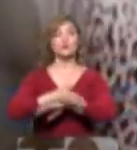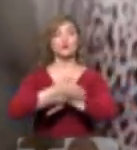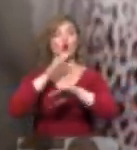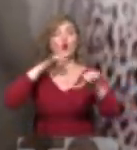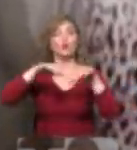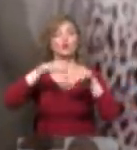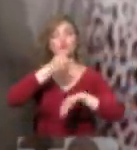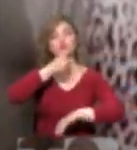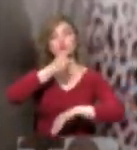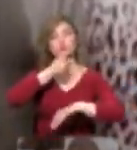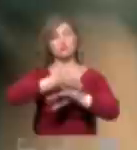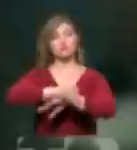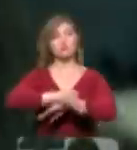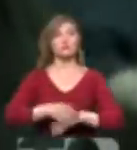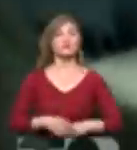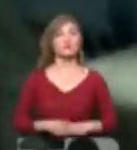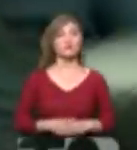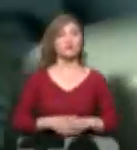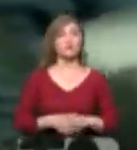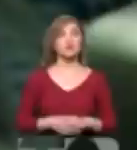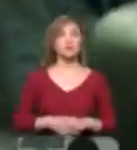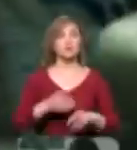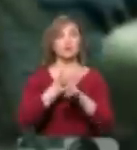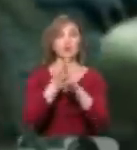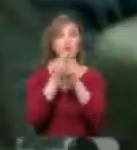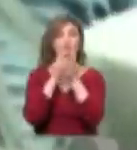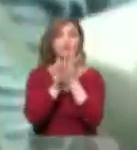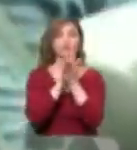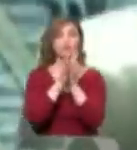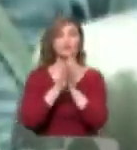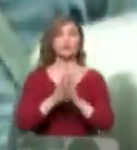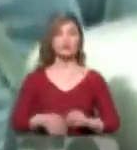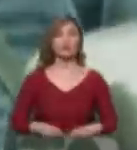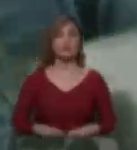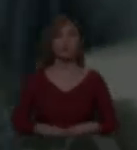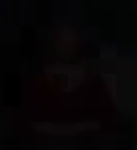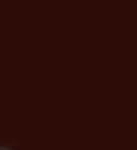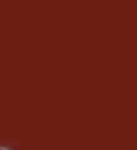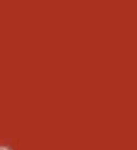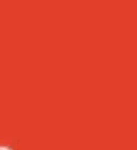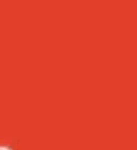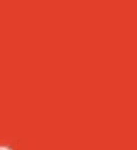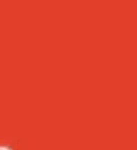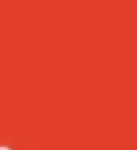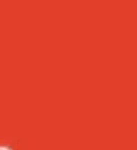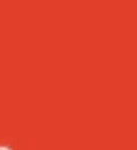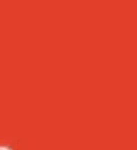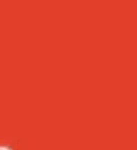podría coordinar una entrevista con nosotros, pero nunca más contestó. Dayana Monroy, 24 horas.